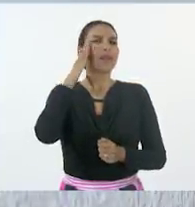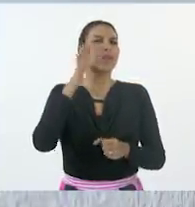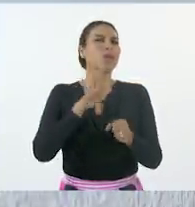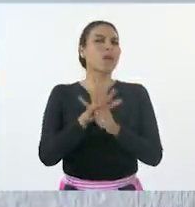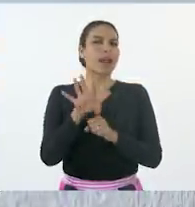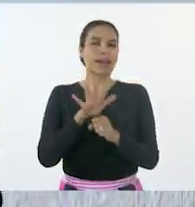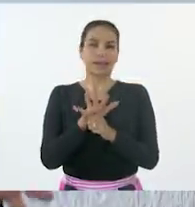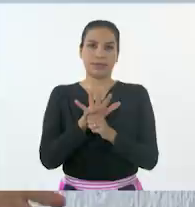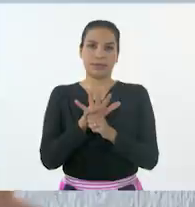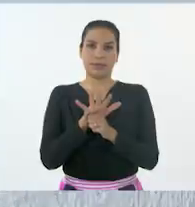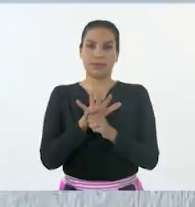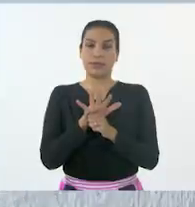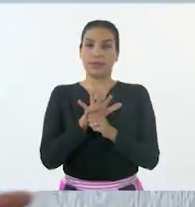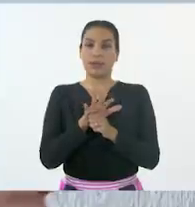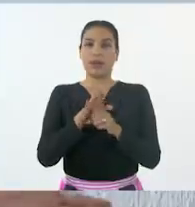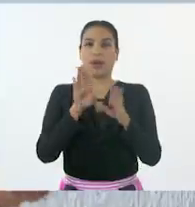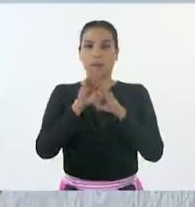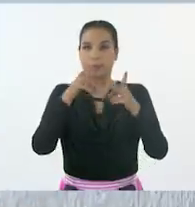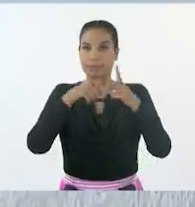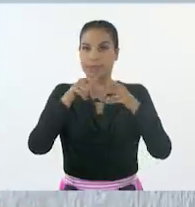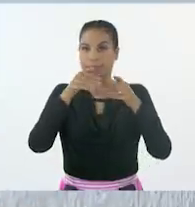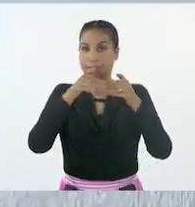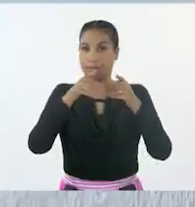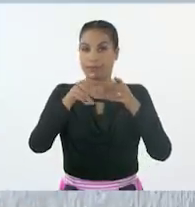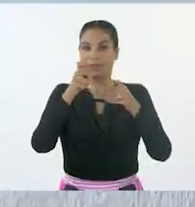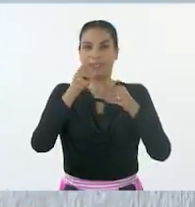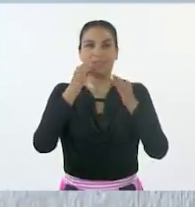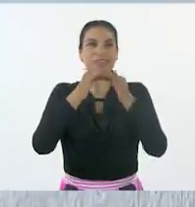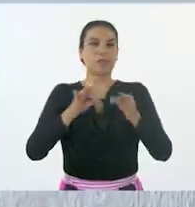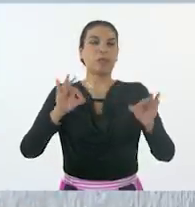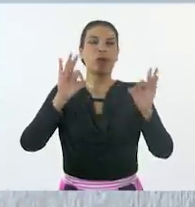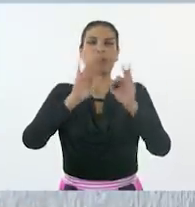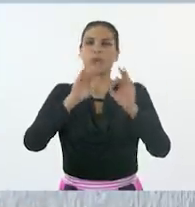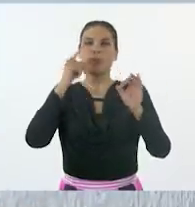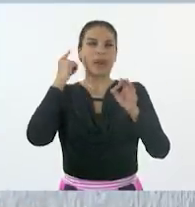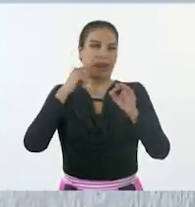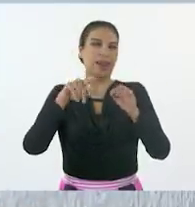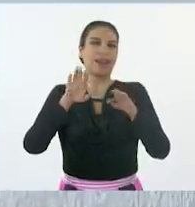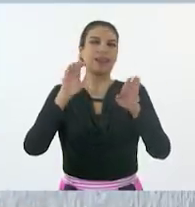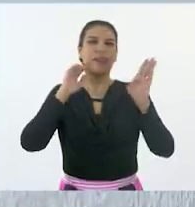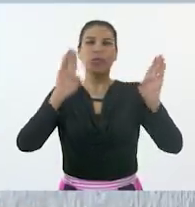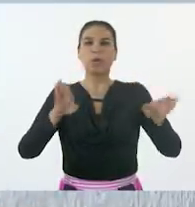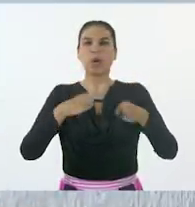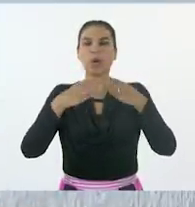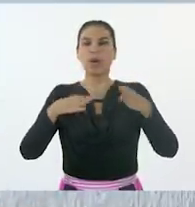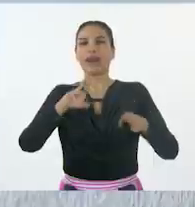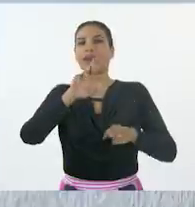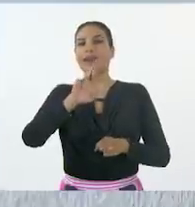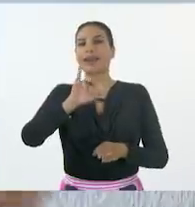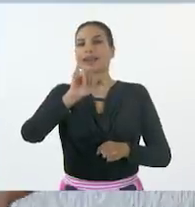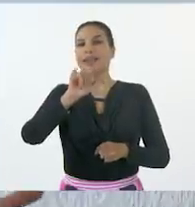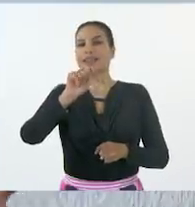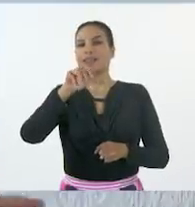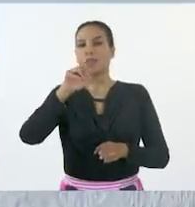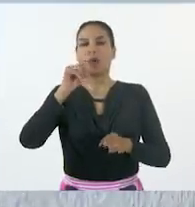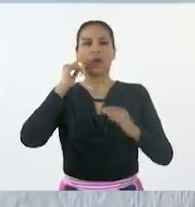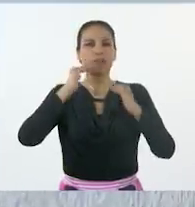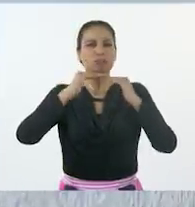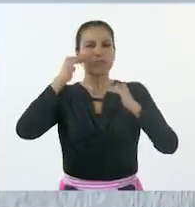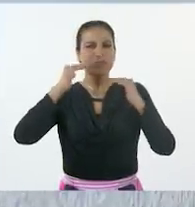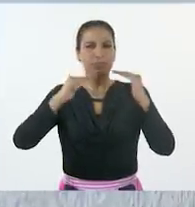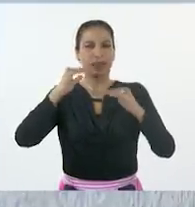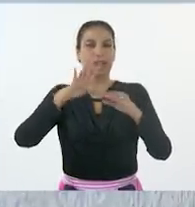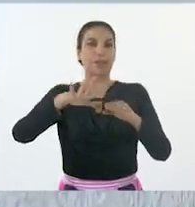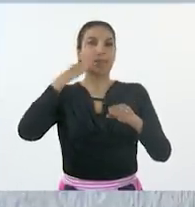Principalmente es marcar esta parte que es muy importante en la música, que es el ritmo, el no correr, el